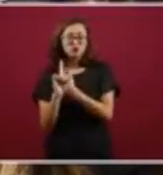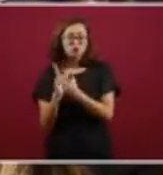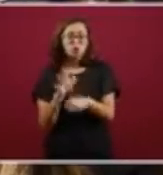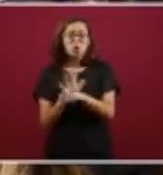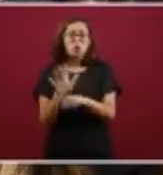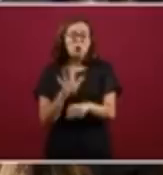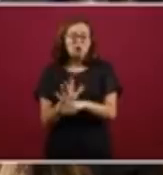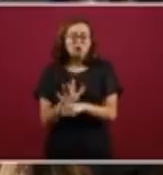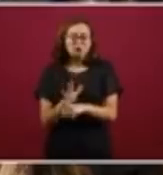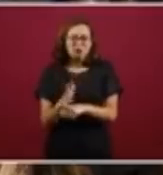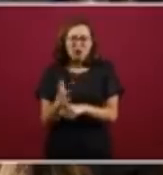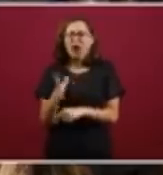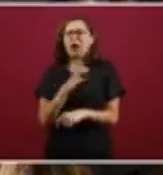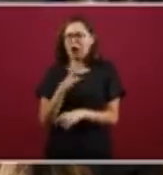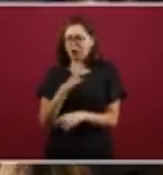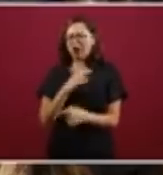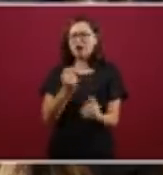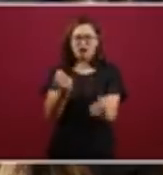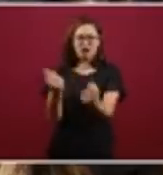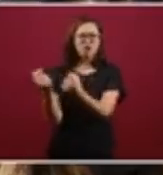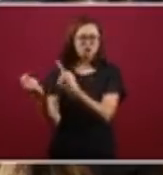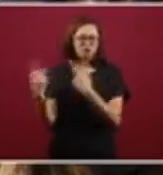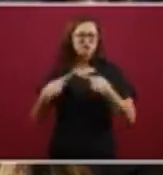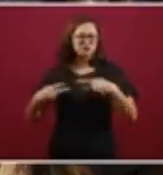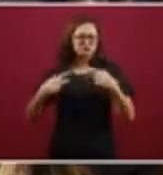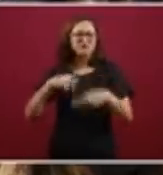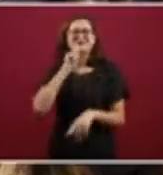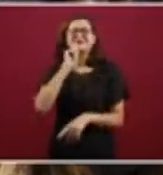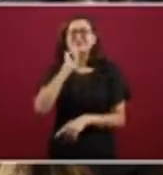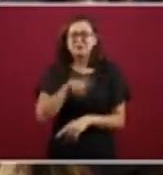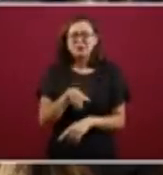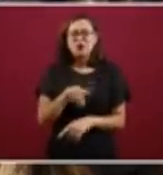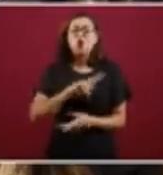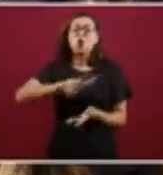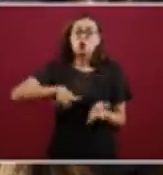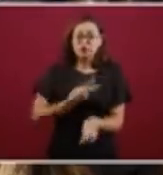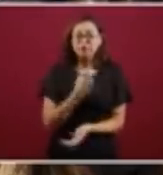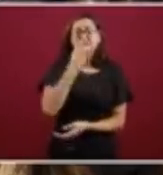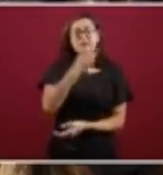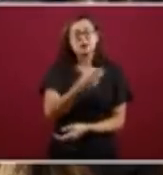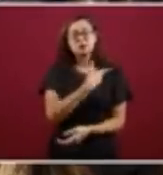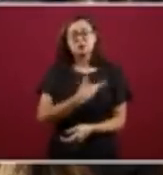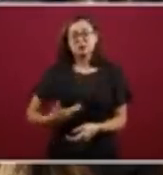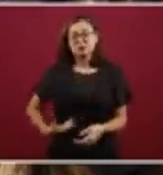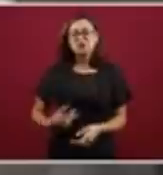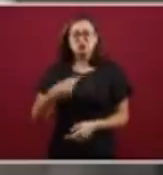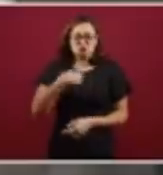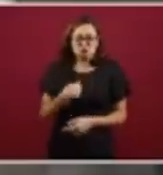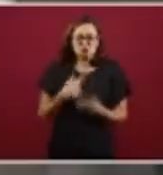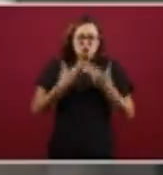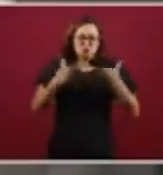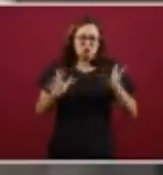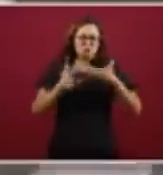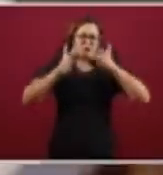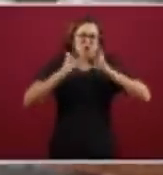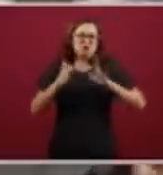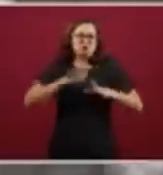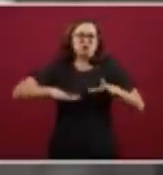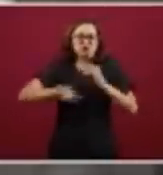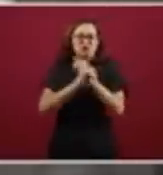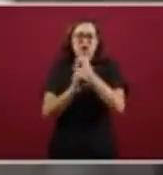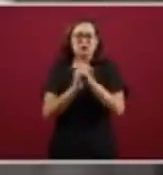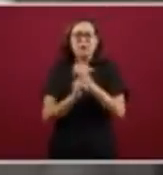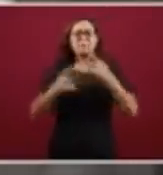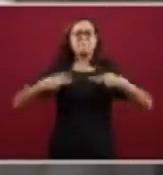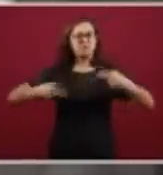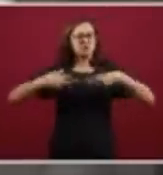que la gente también, y que le vuelvo a repetir, señor presidente, para eso abrí mi red, para que la gente se pueda